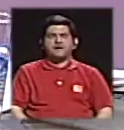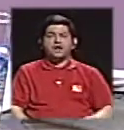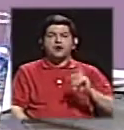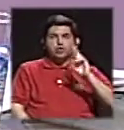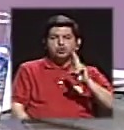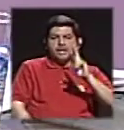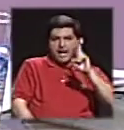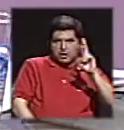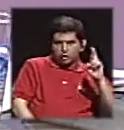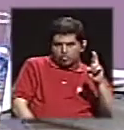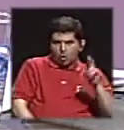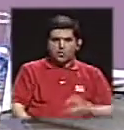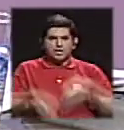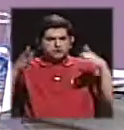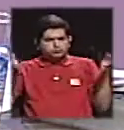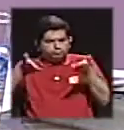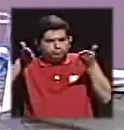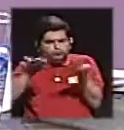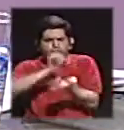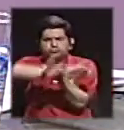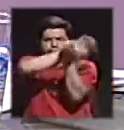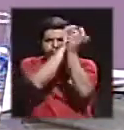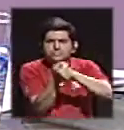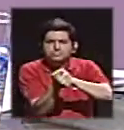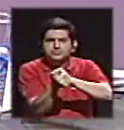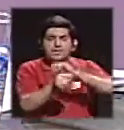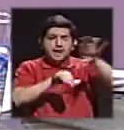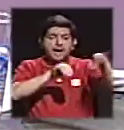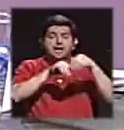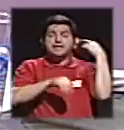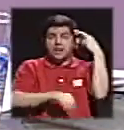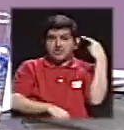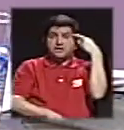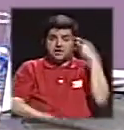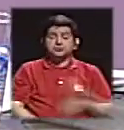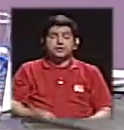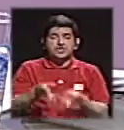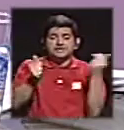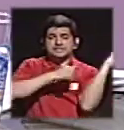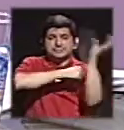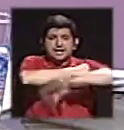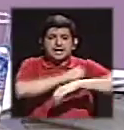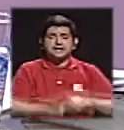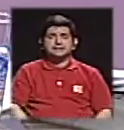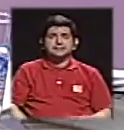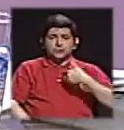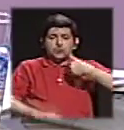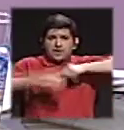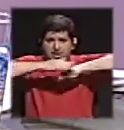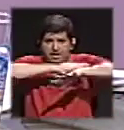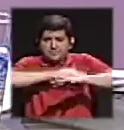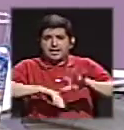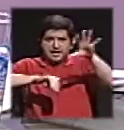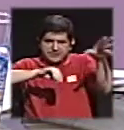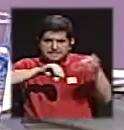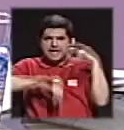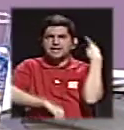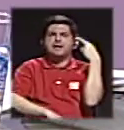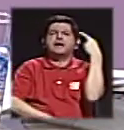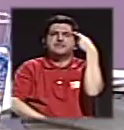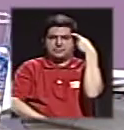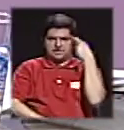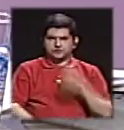Robles, impulsa una reforma que agrega causales de despenalización del aborto, se agrega la causal